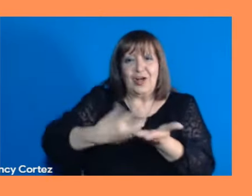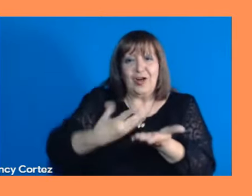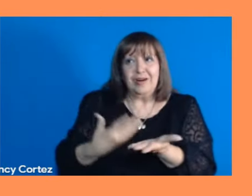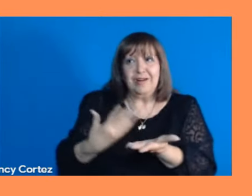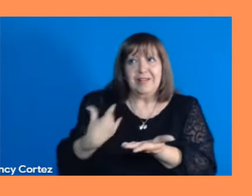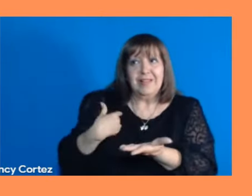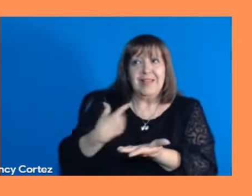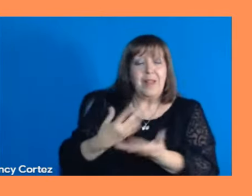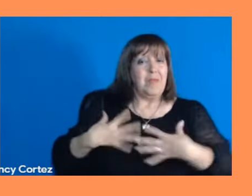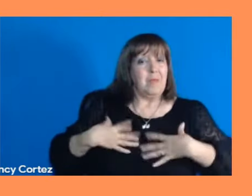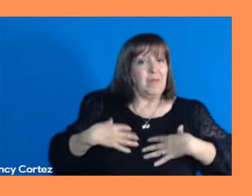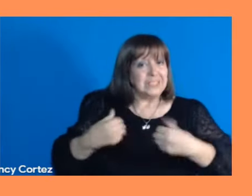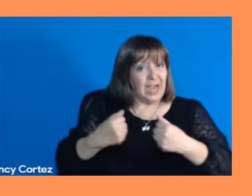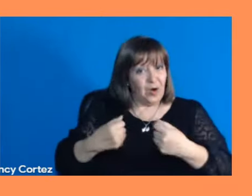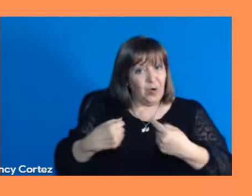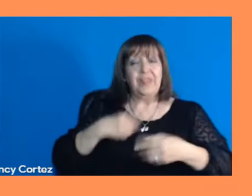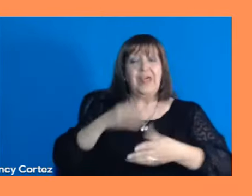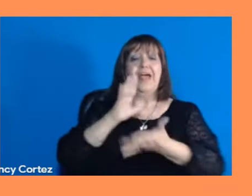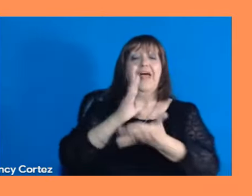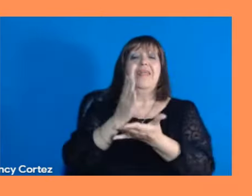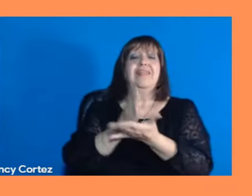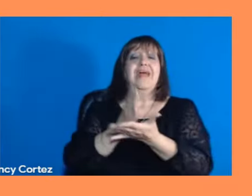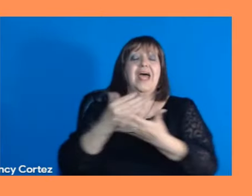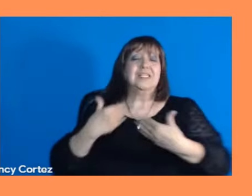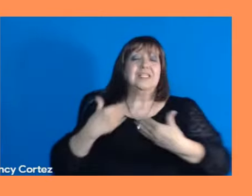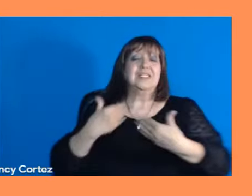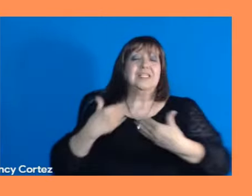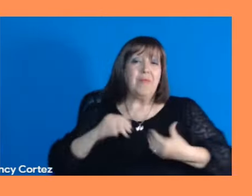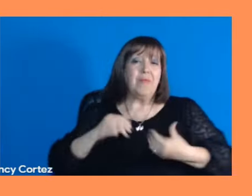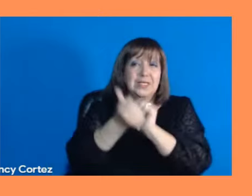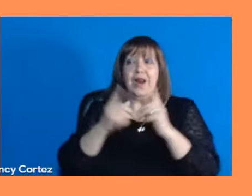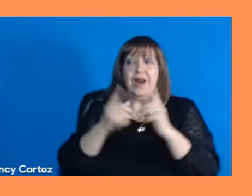sexuales, reproductivos y no reproductivos.